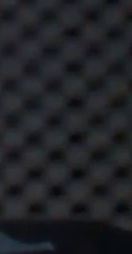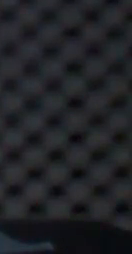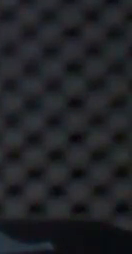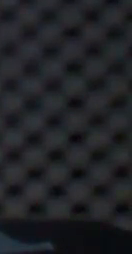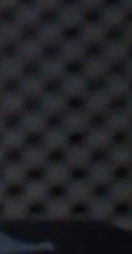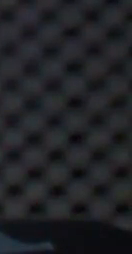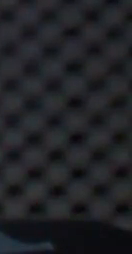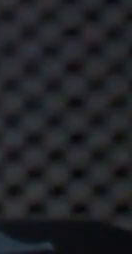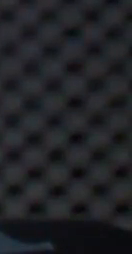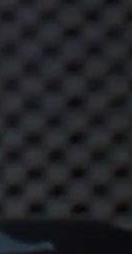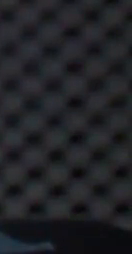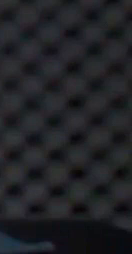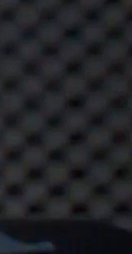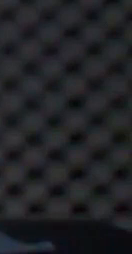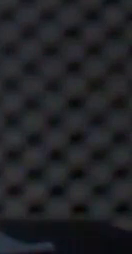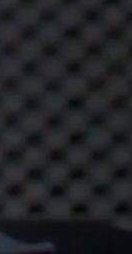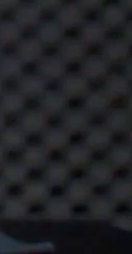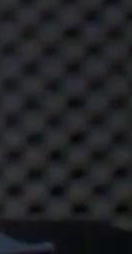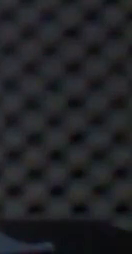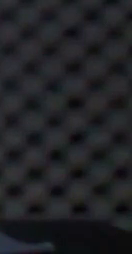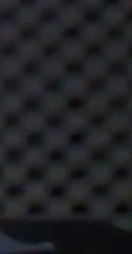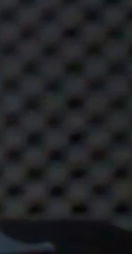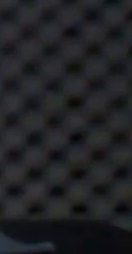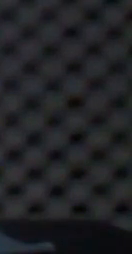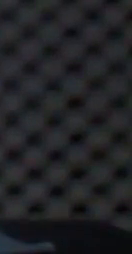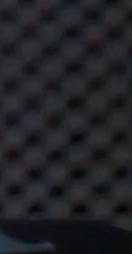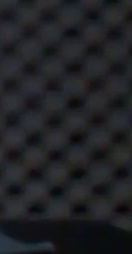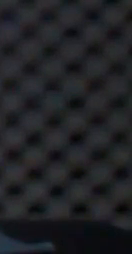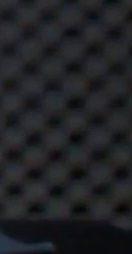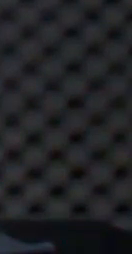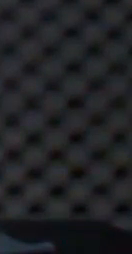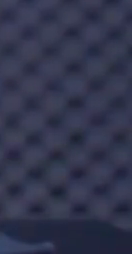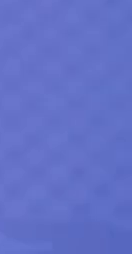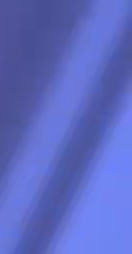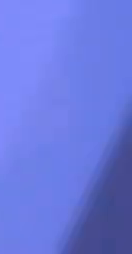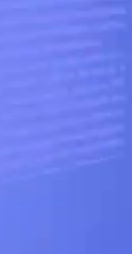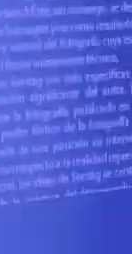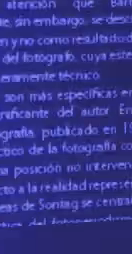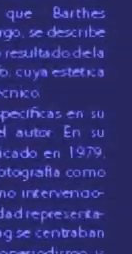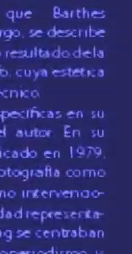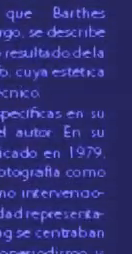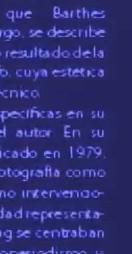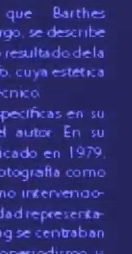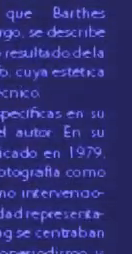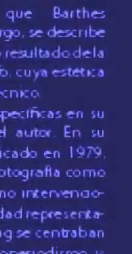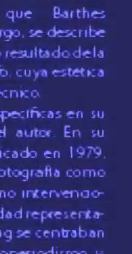desaparecidos. A esos los batió y les dijo que no, pero sí tiene tiempo para hablar de béisbol.